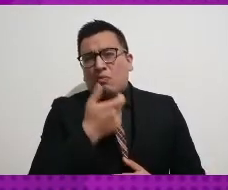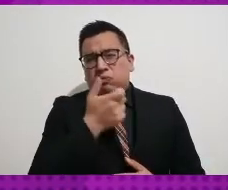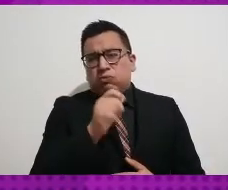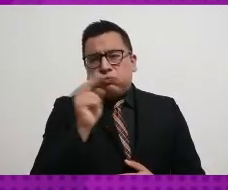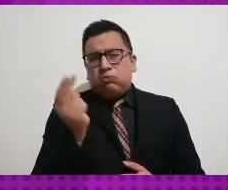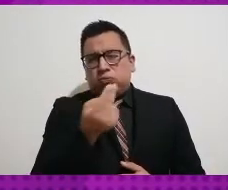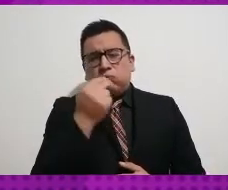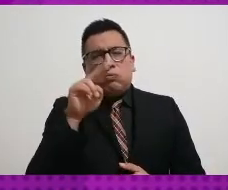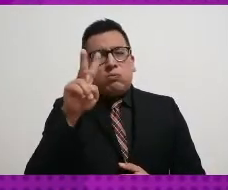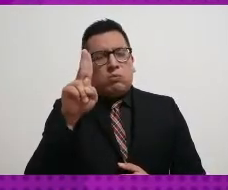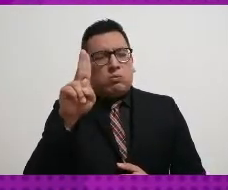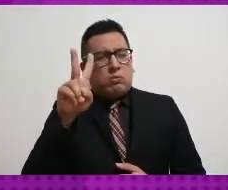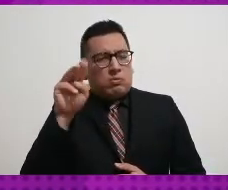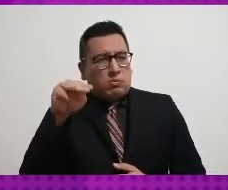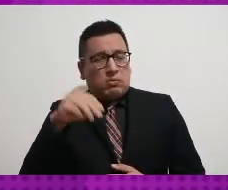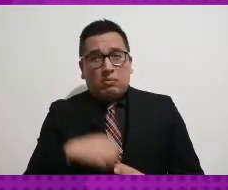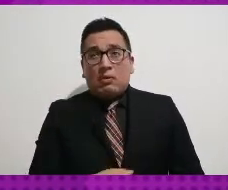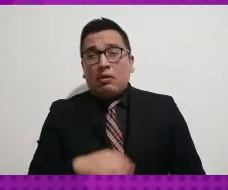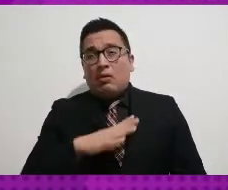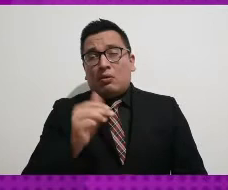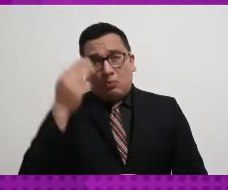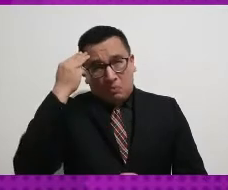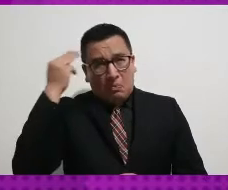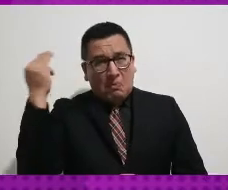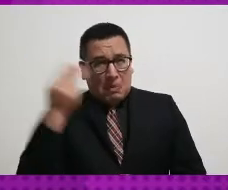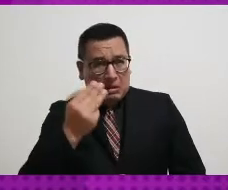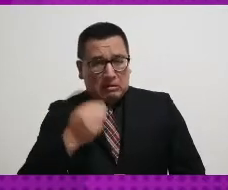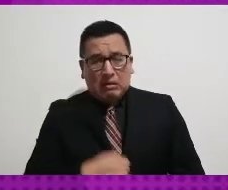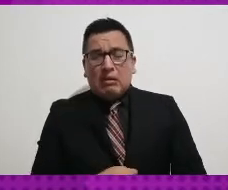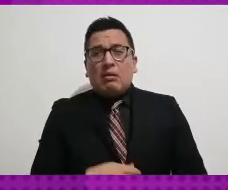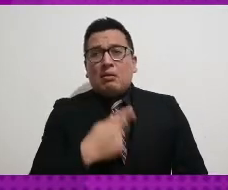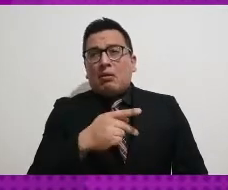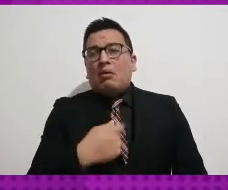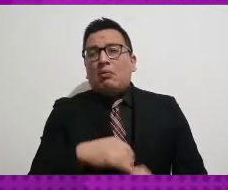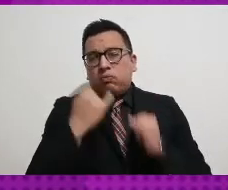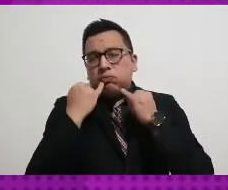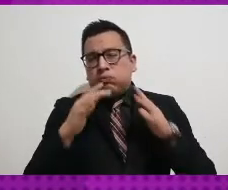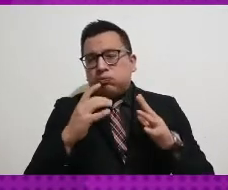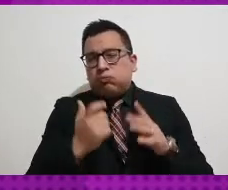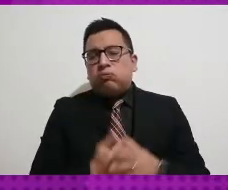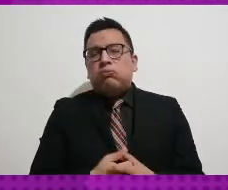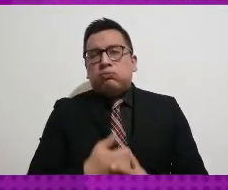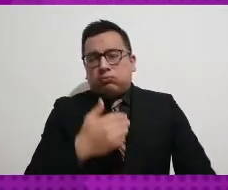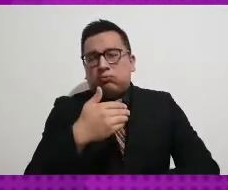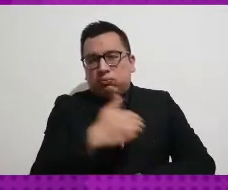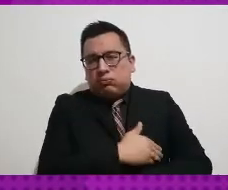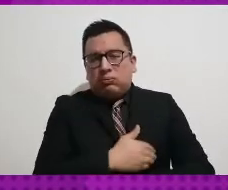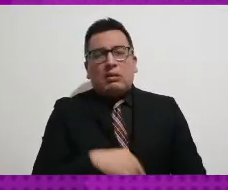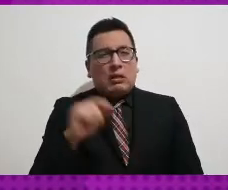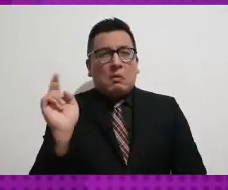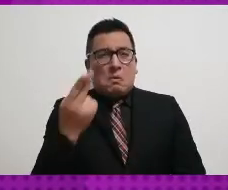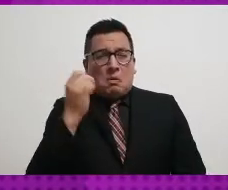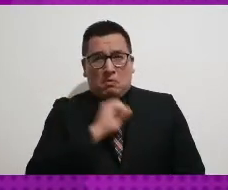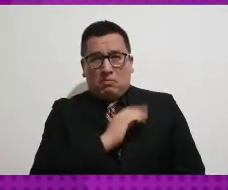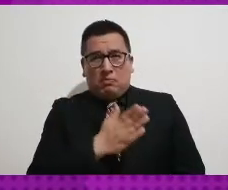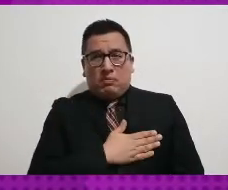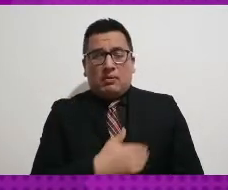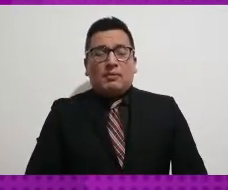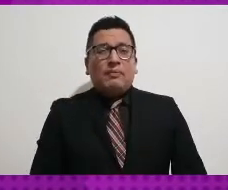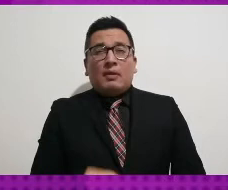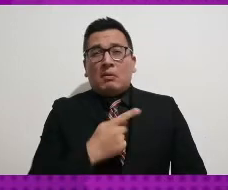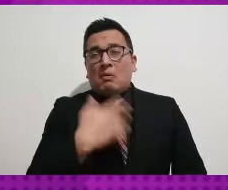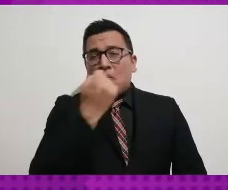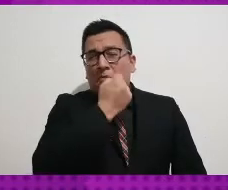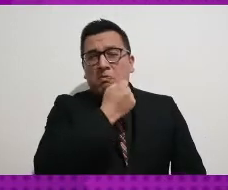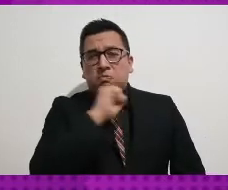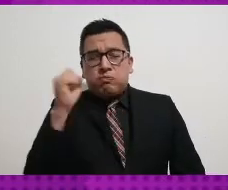Valle de México. También un máster en normatividad de protección de datos en el sector sanitario de la Universidad de Cádiz, en España.